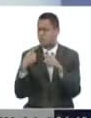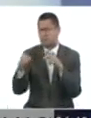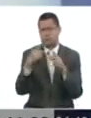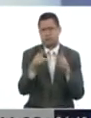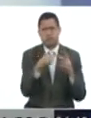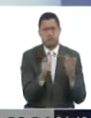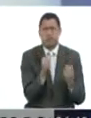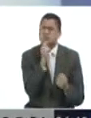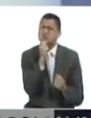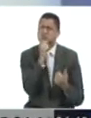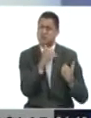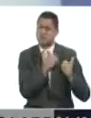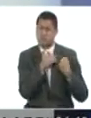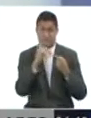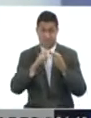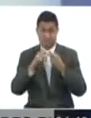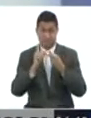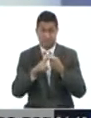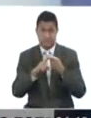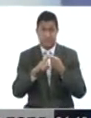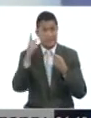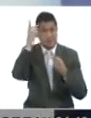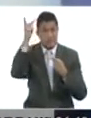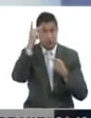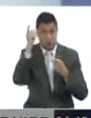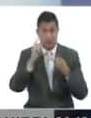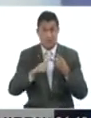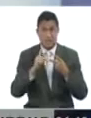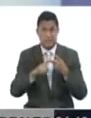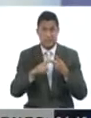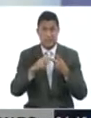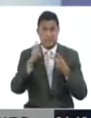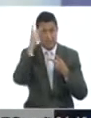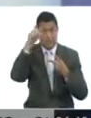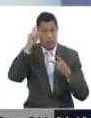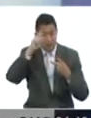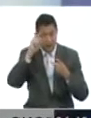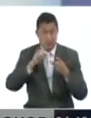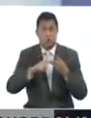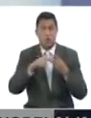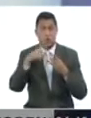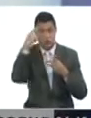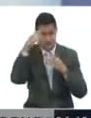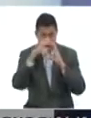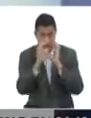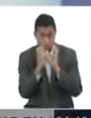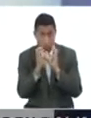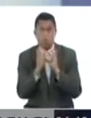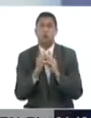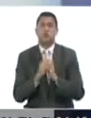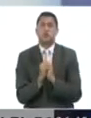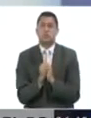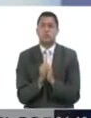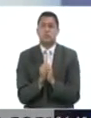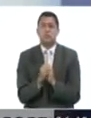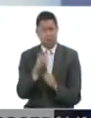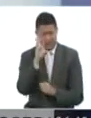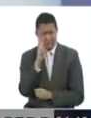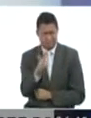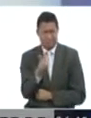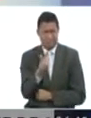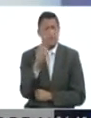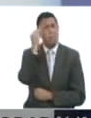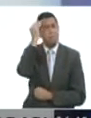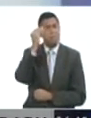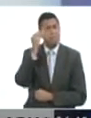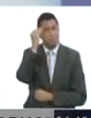¿ok? ¿Quiénes intervienen? Básicamente psicología, psicopedagogía, neurología. Ok, a efectos diagnósticos, pienso que